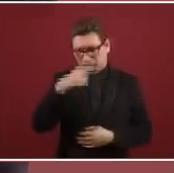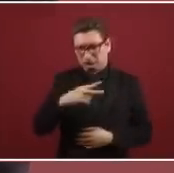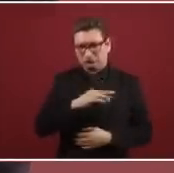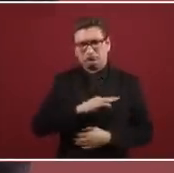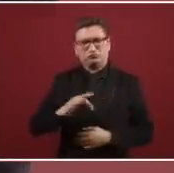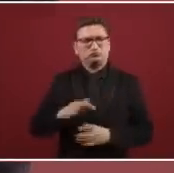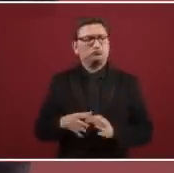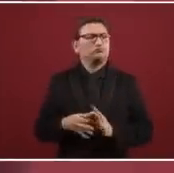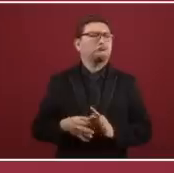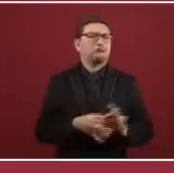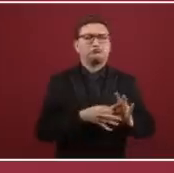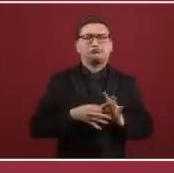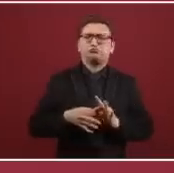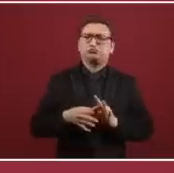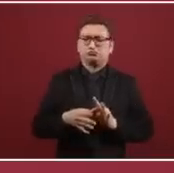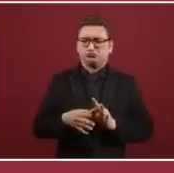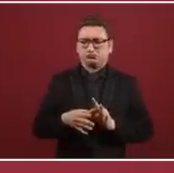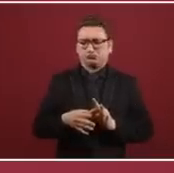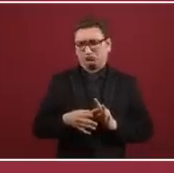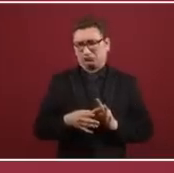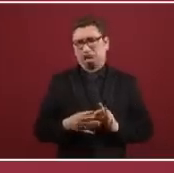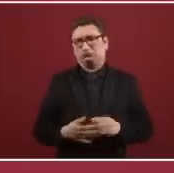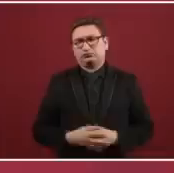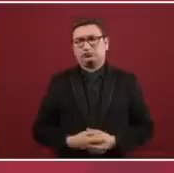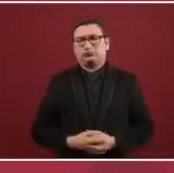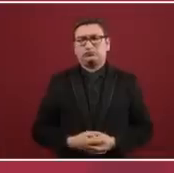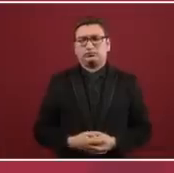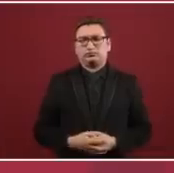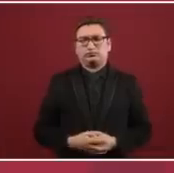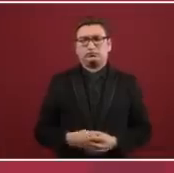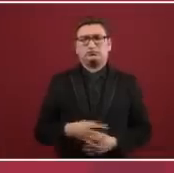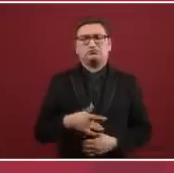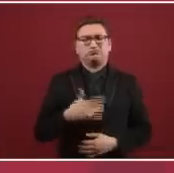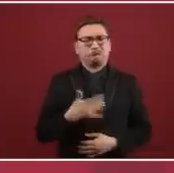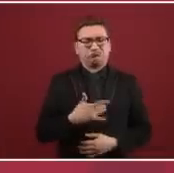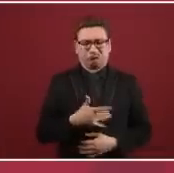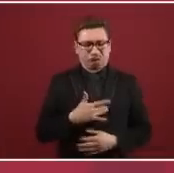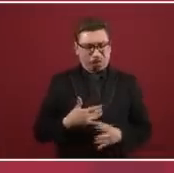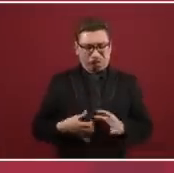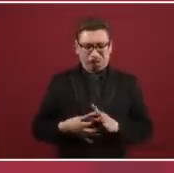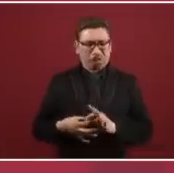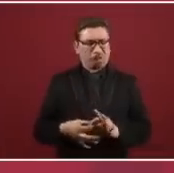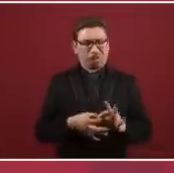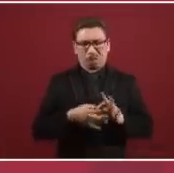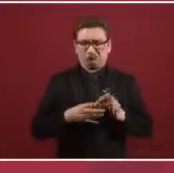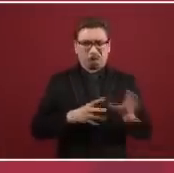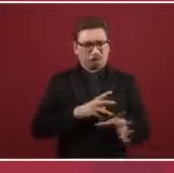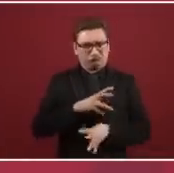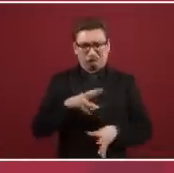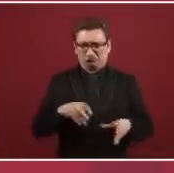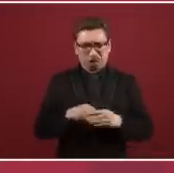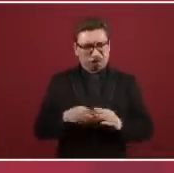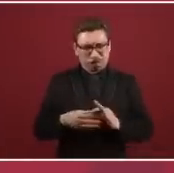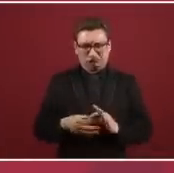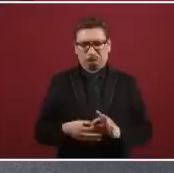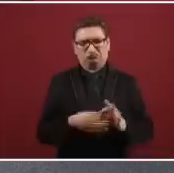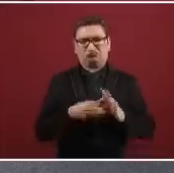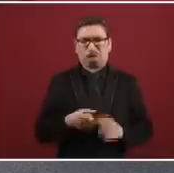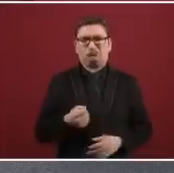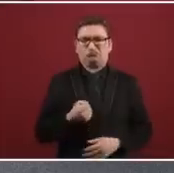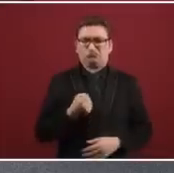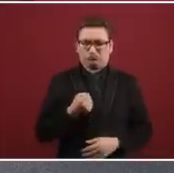filas y vamos todos juntos a hacer